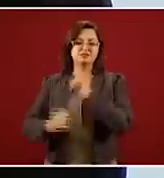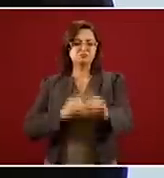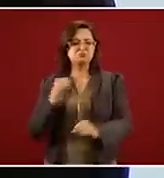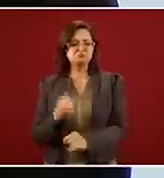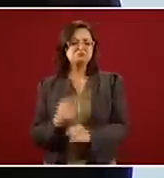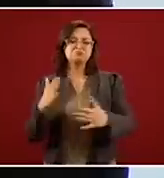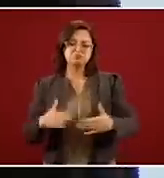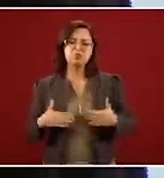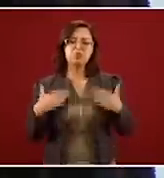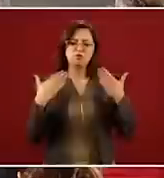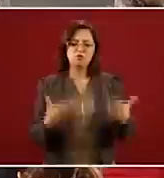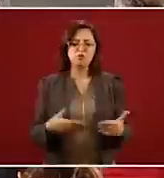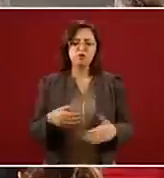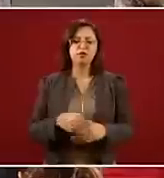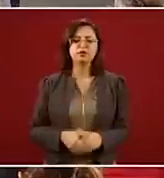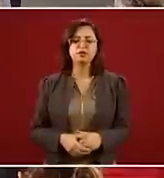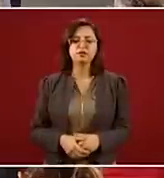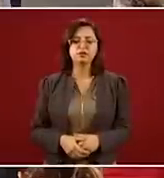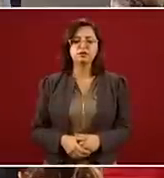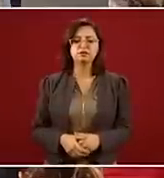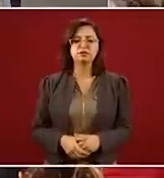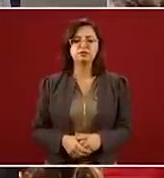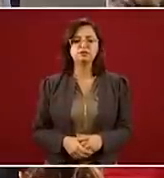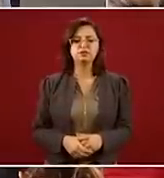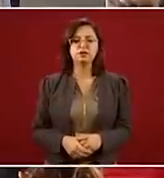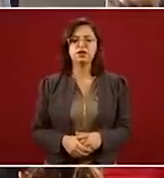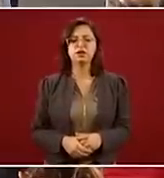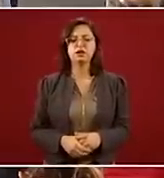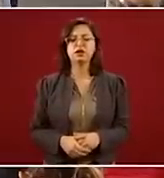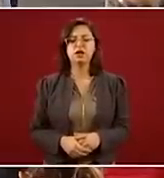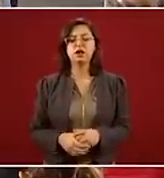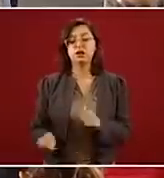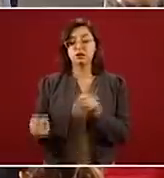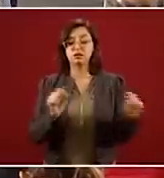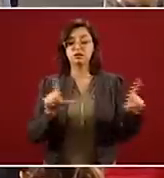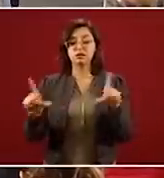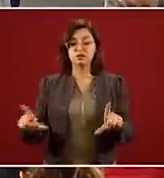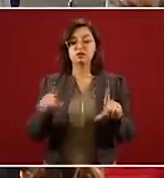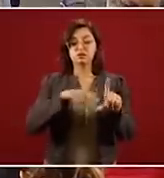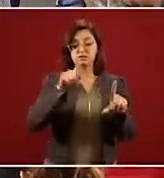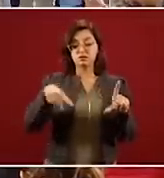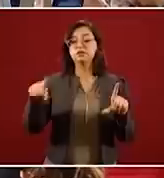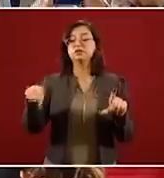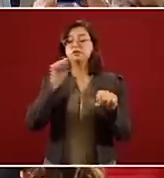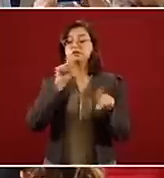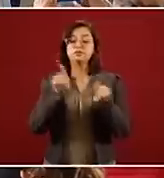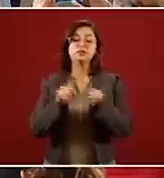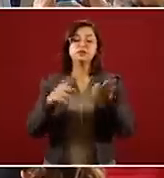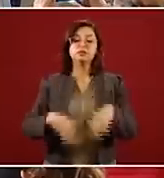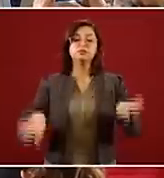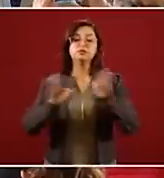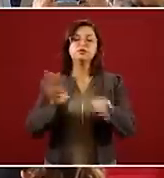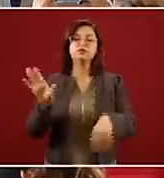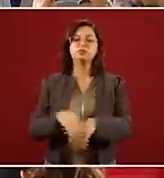empresa. La que sigue, por favor. Esta gráfica también es importante porque los